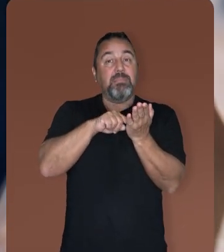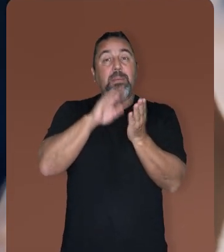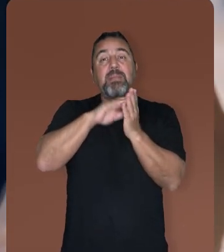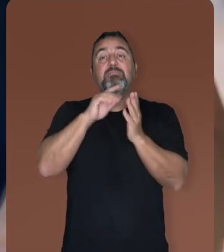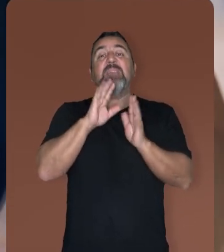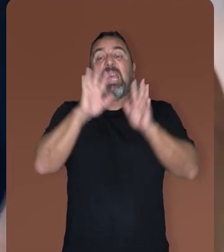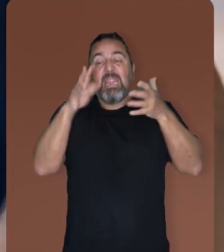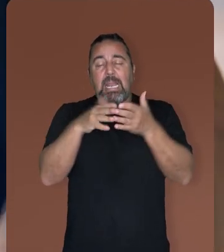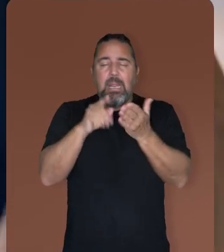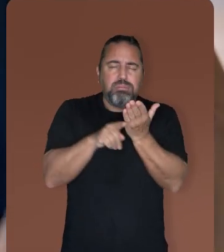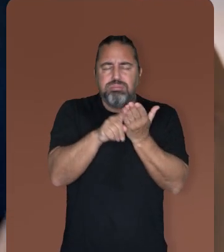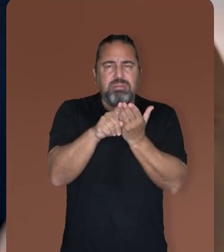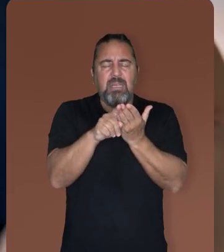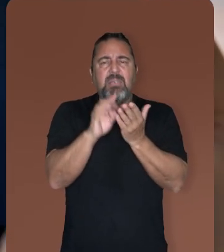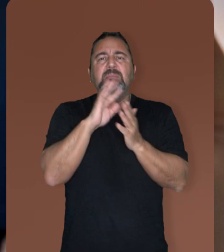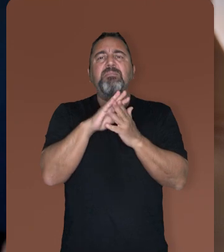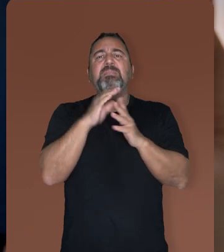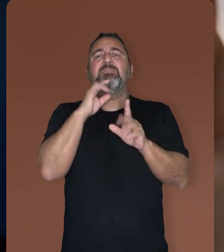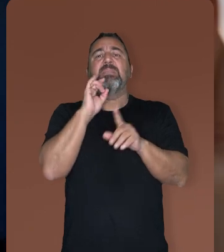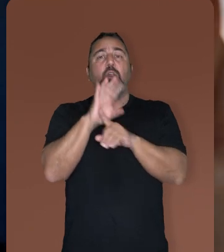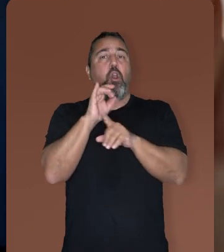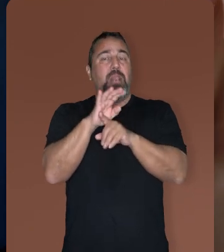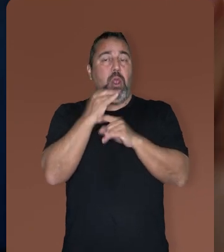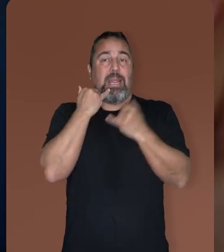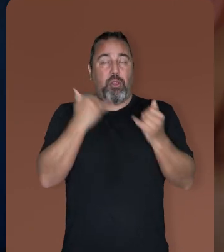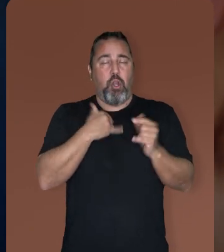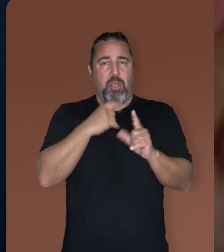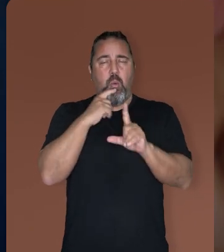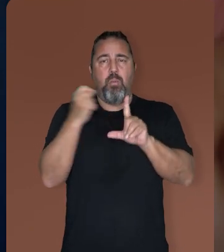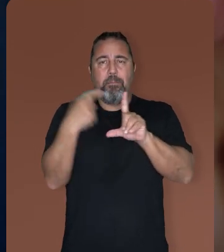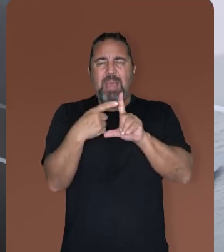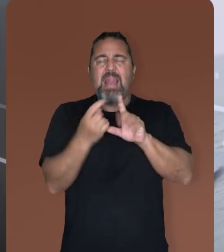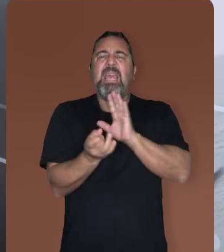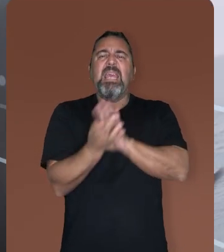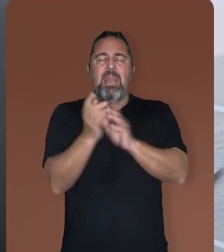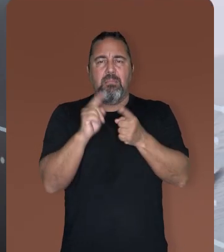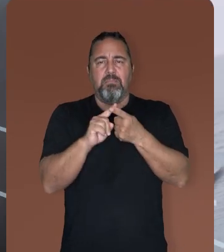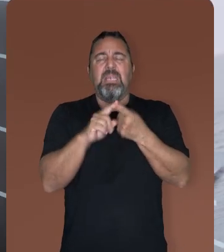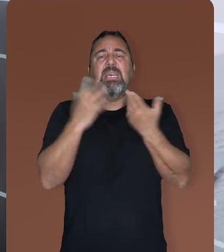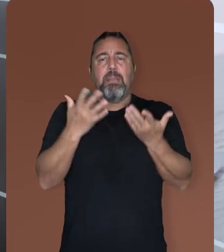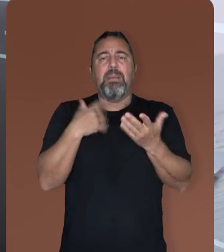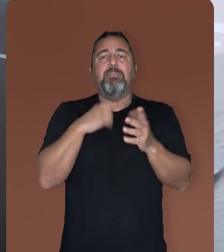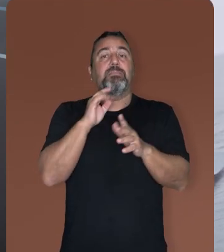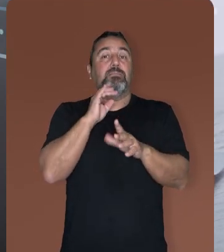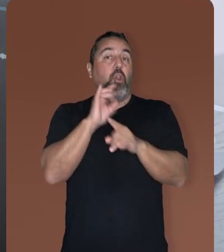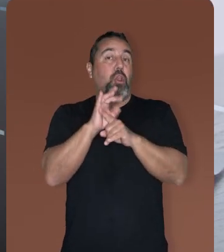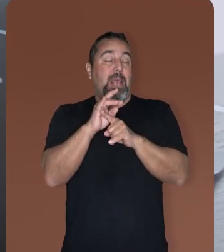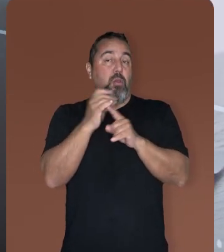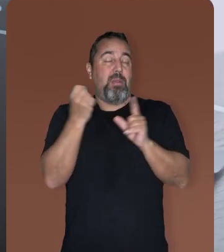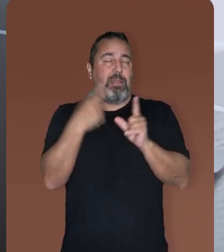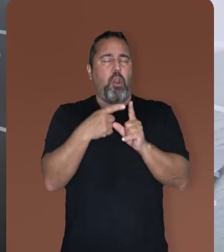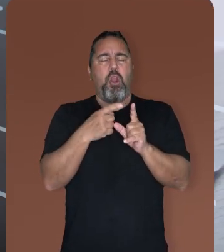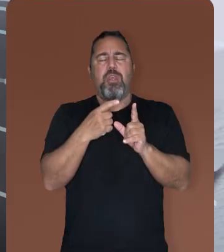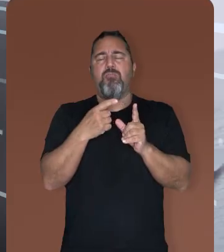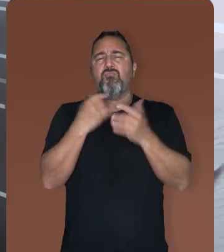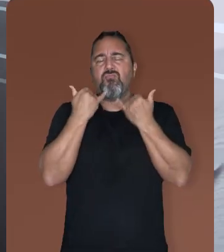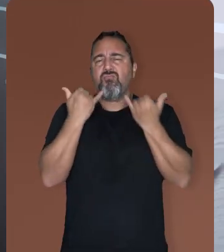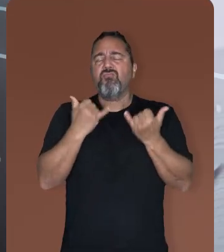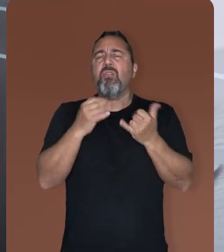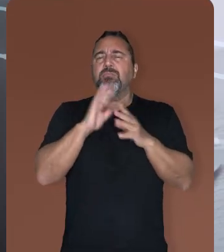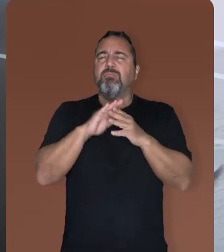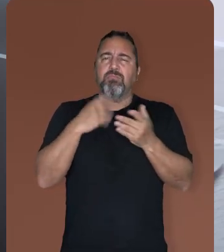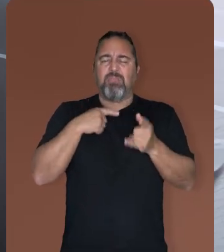Navegación en Internet. Creación dunha conta de correo electrónico. E xestión básica do correo electrónico.